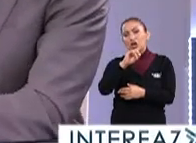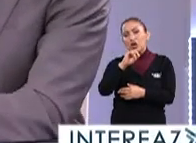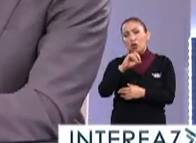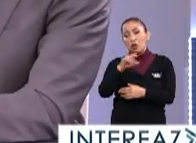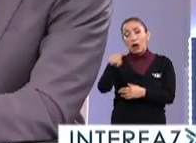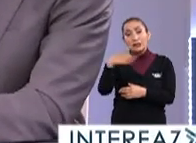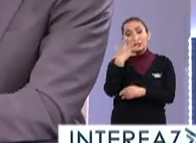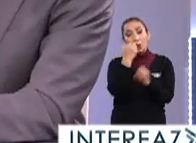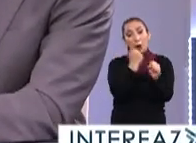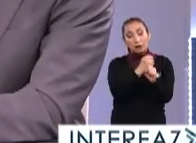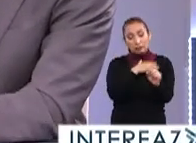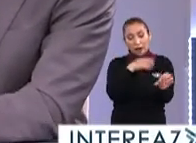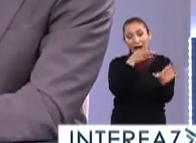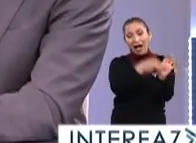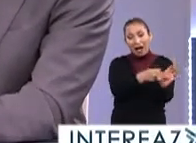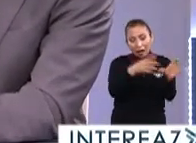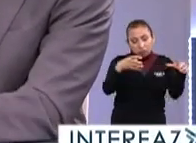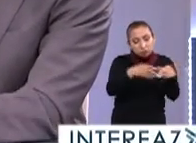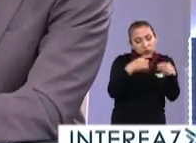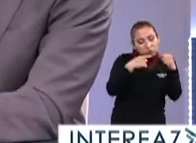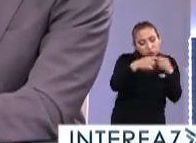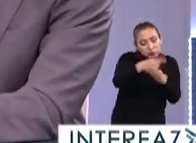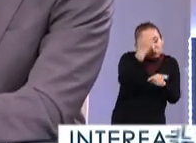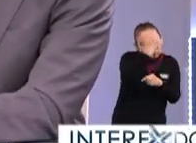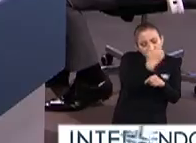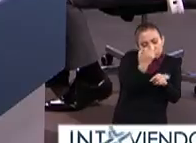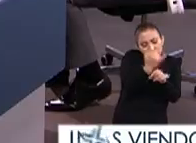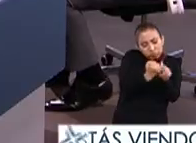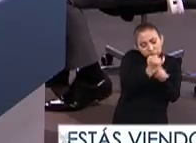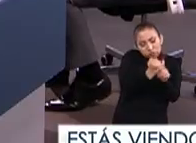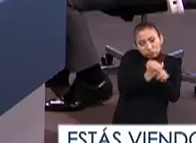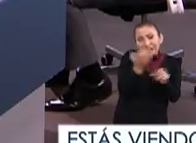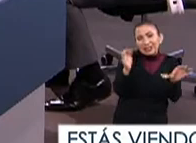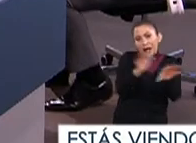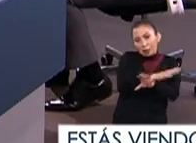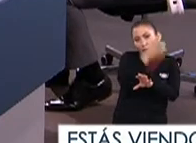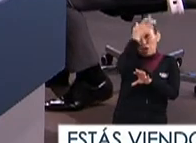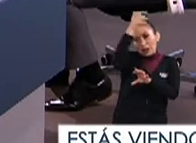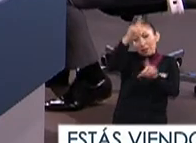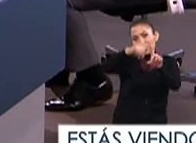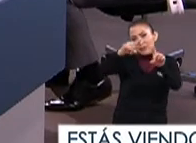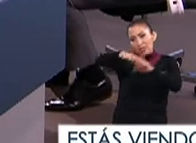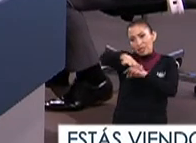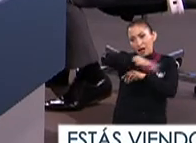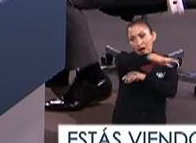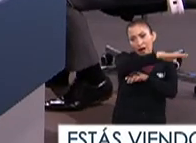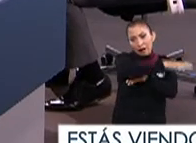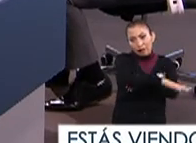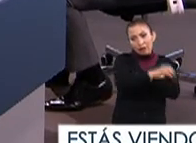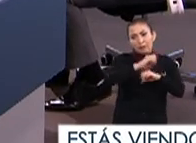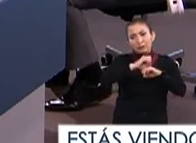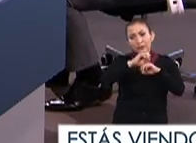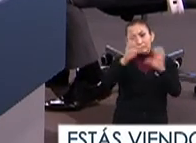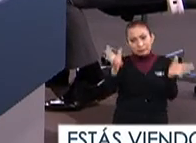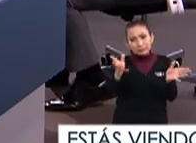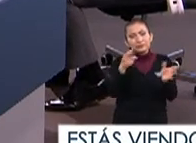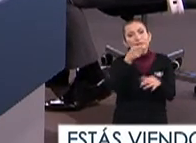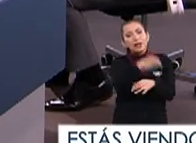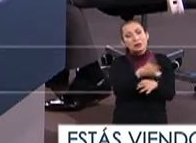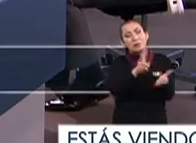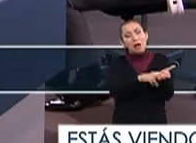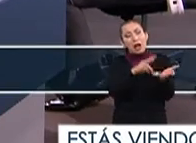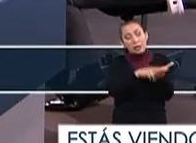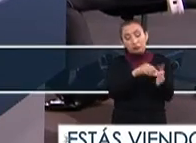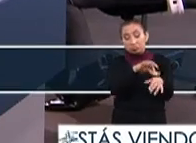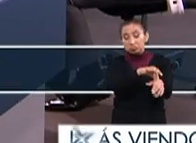pues ya más de 5 años involucrado en esta cuestión del cambio climático en diversas áreas, y que por supuesto te da esta validez para